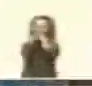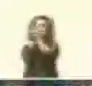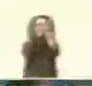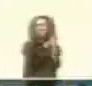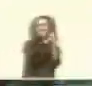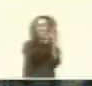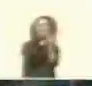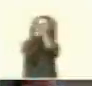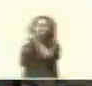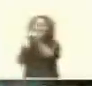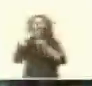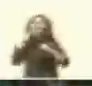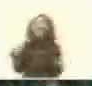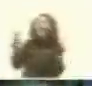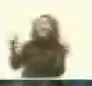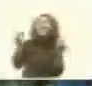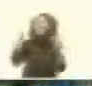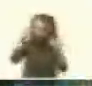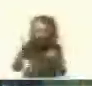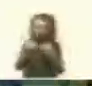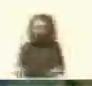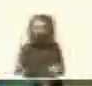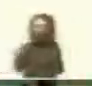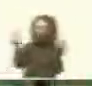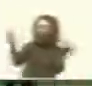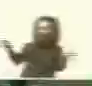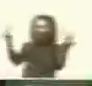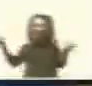¡Gracias! ¡Vamos arriba, que esto es una fiesta! ¡Esto es una fiesta!